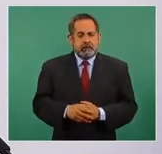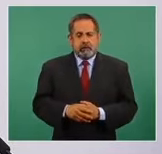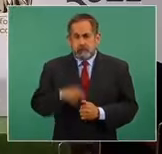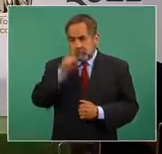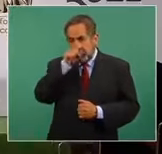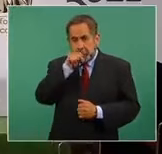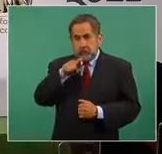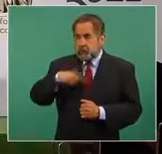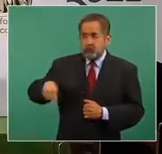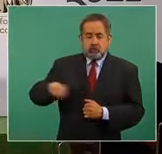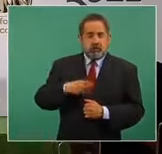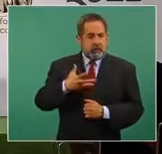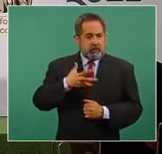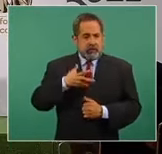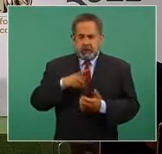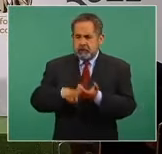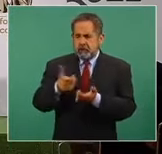finanzas públicas sanas.